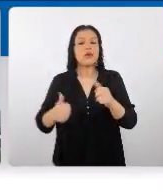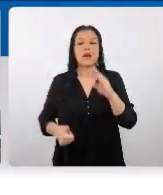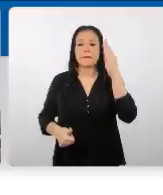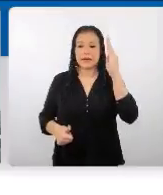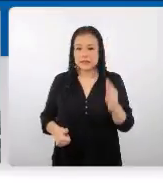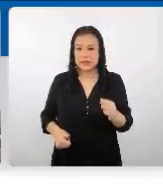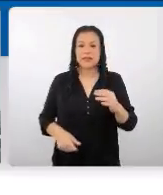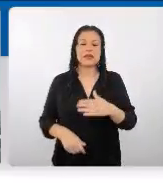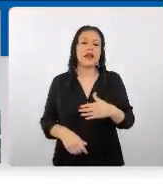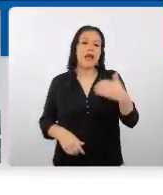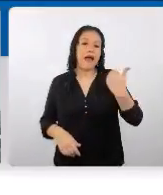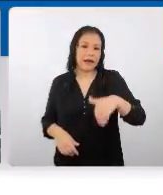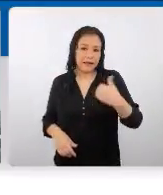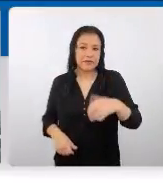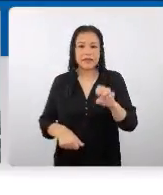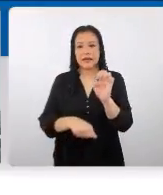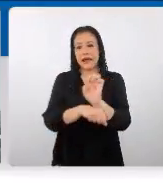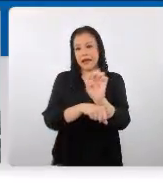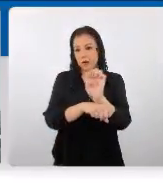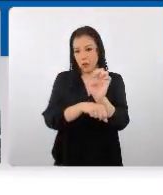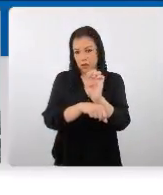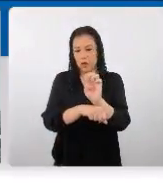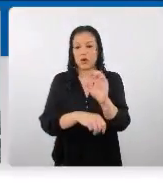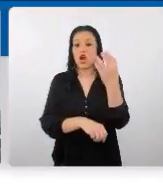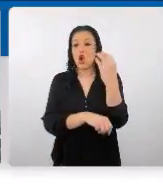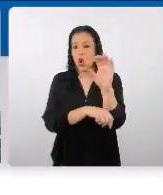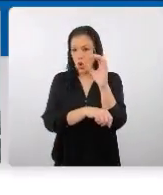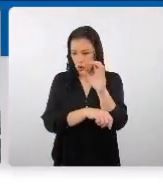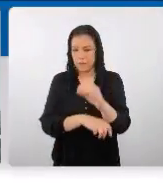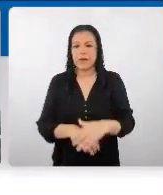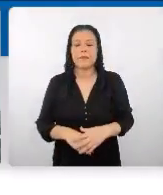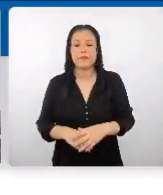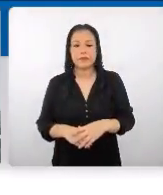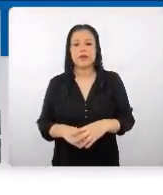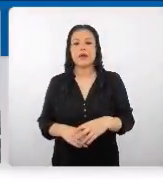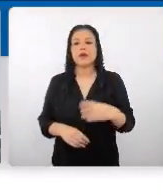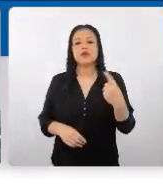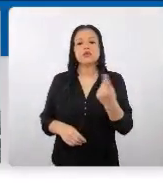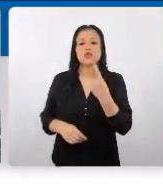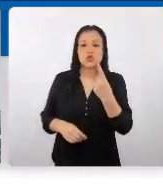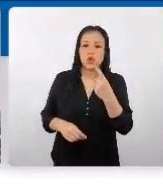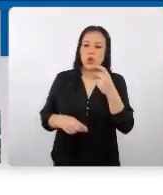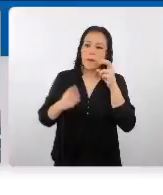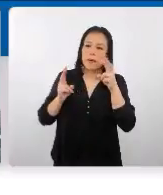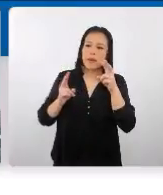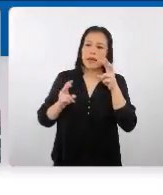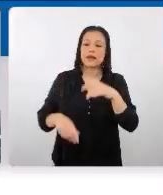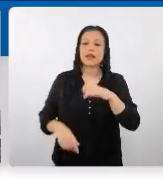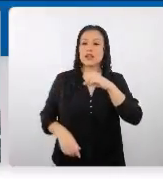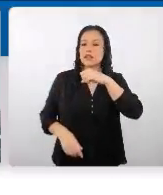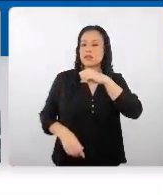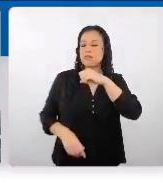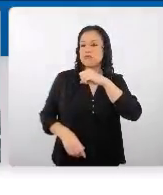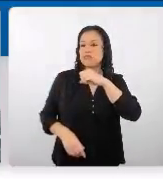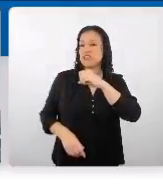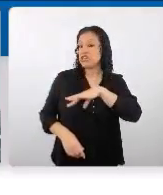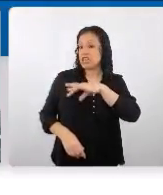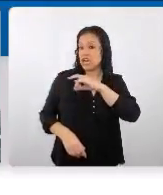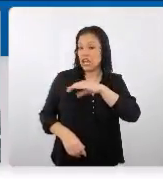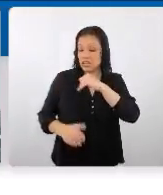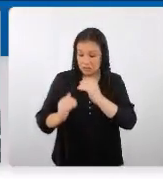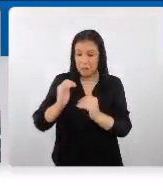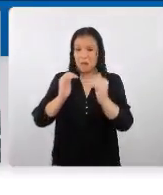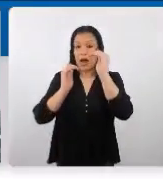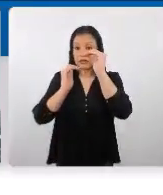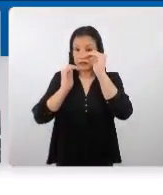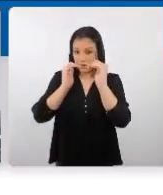Argentina y, bueno, Ecuador también y Colombia. Es decir, solo la percepción de Chile es superior a la percepción de Perú en